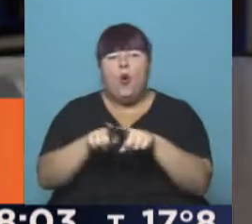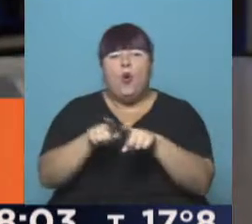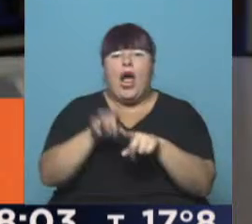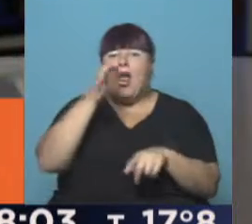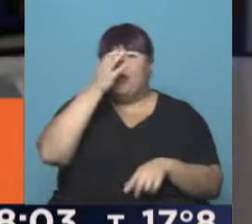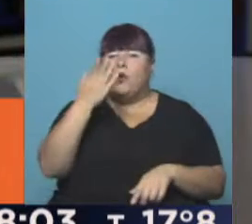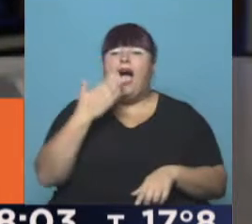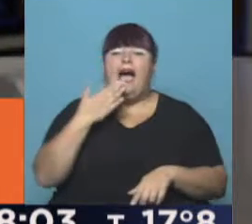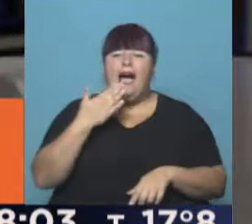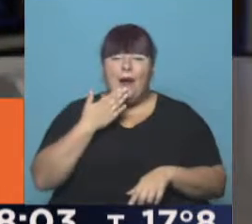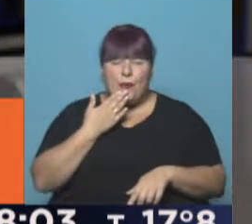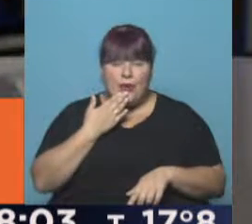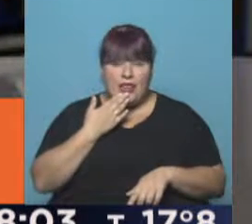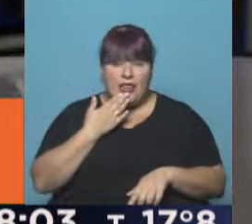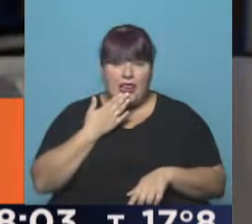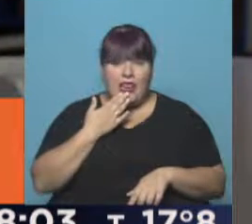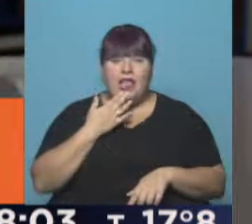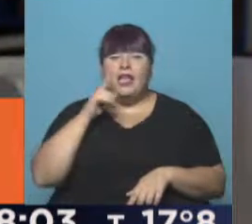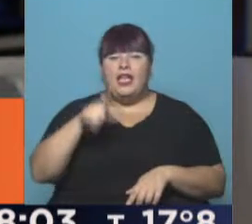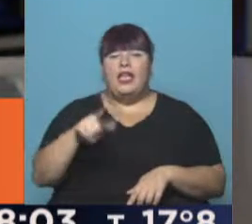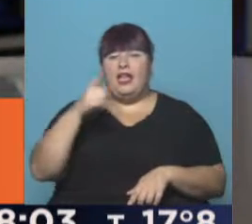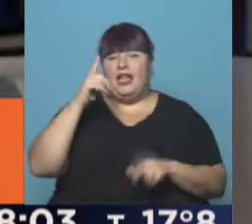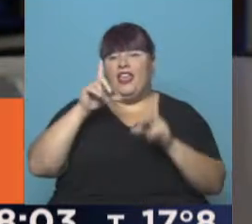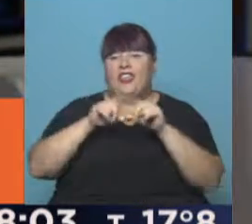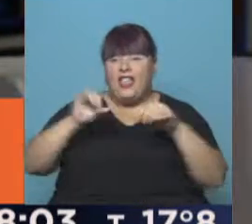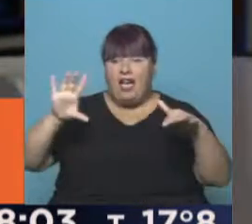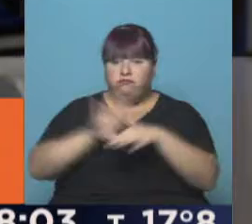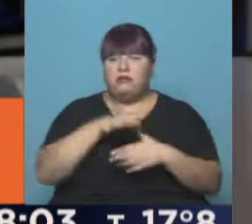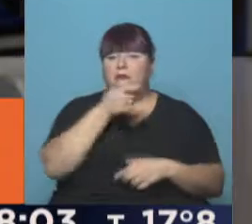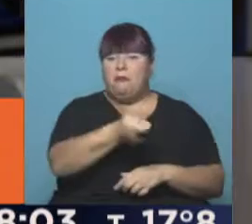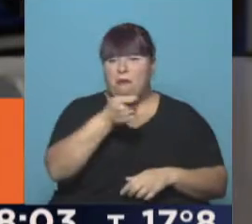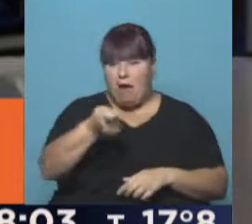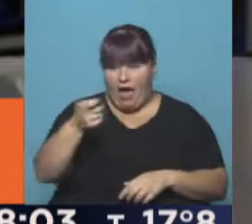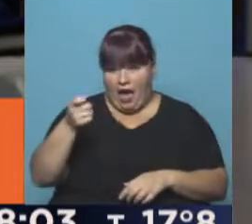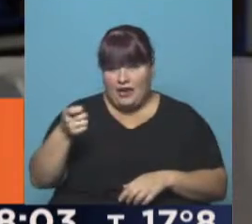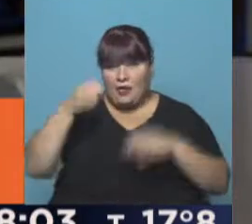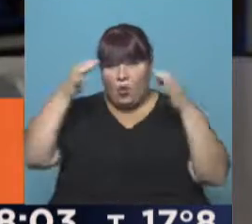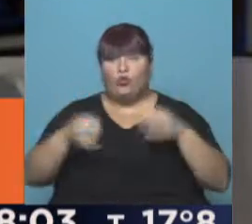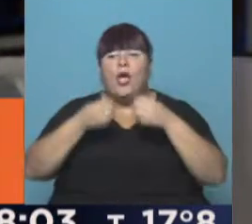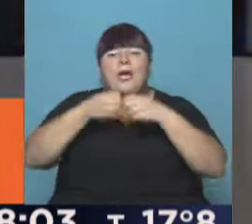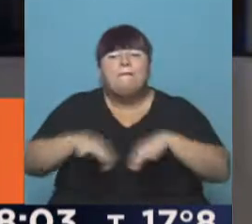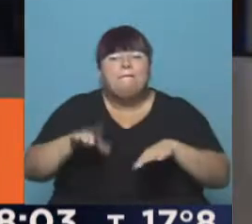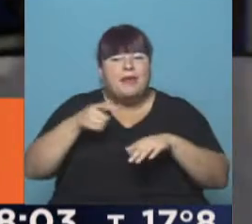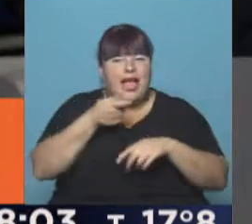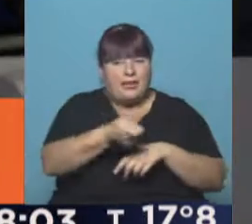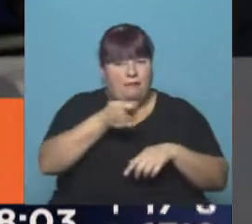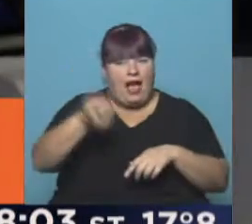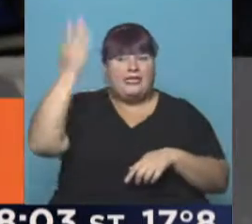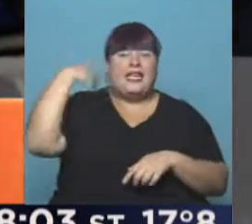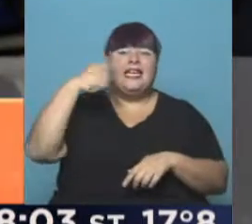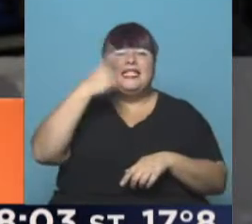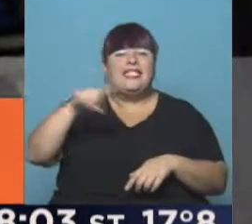24 de abril que es este el fin el día del genocidio cuando se inició hace